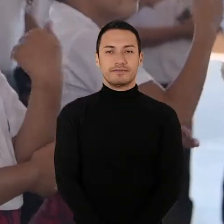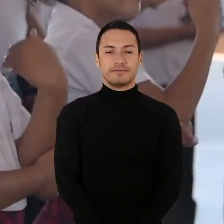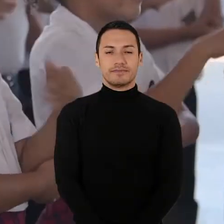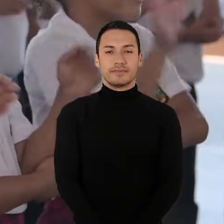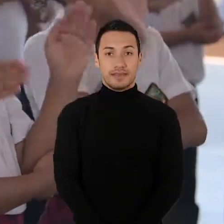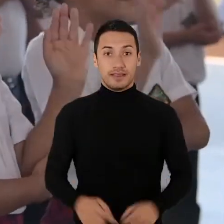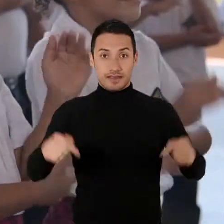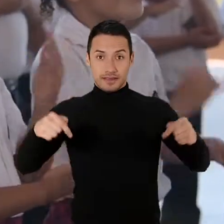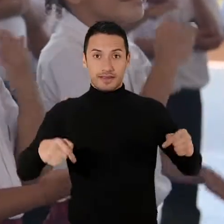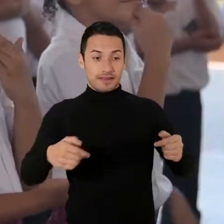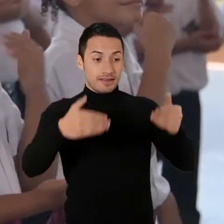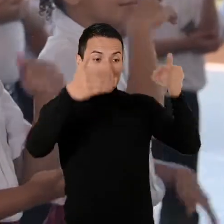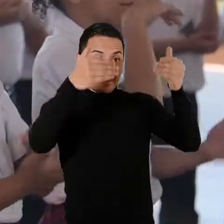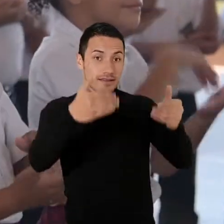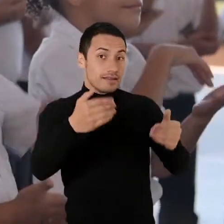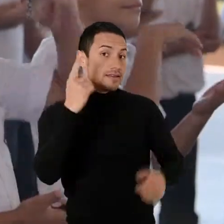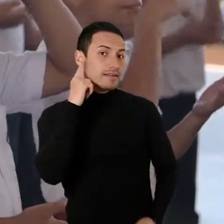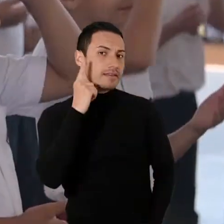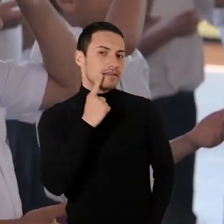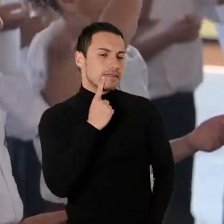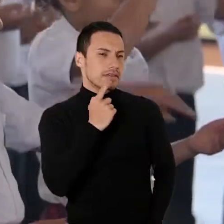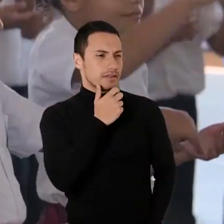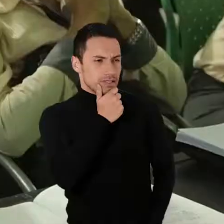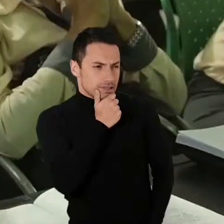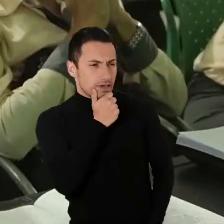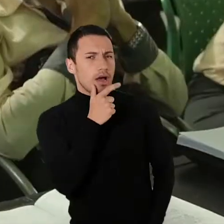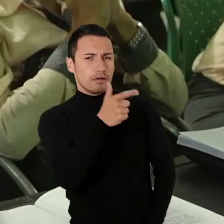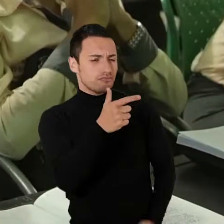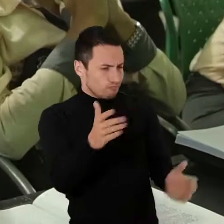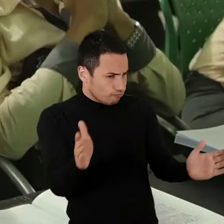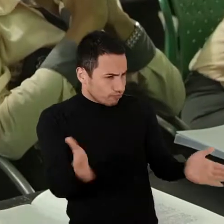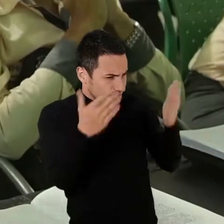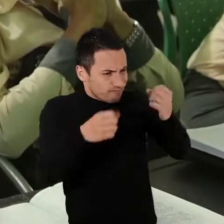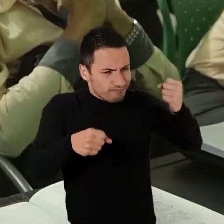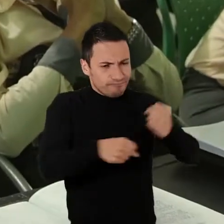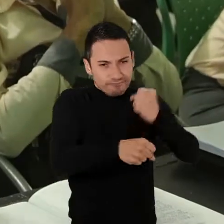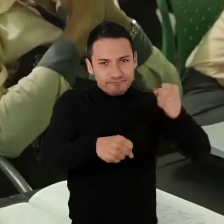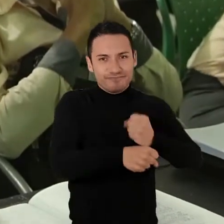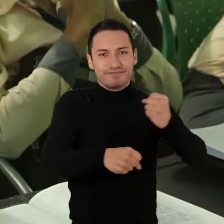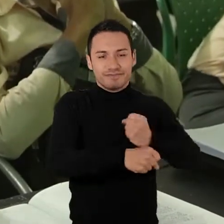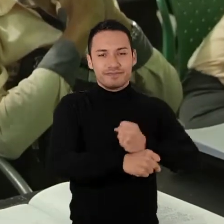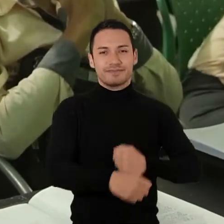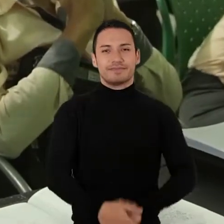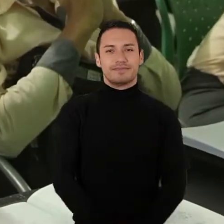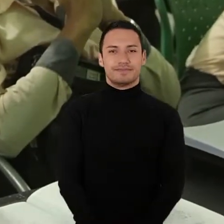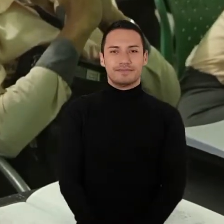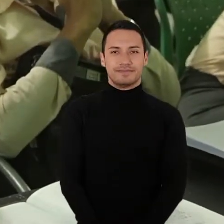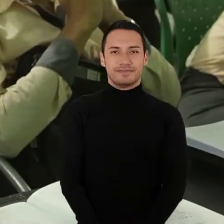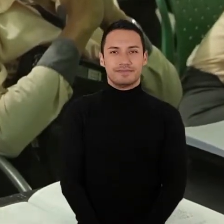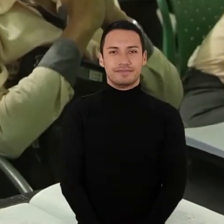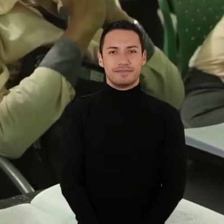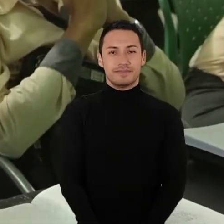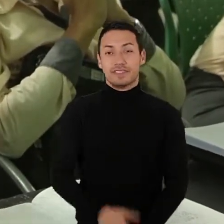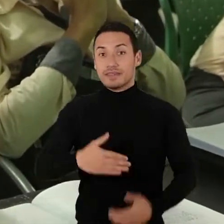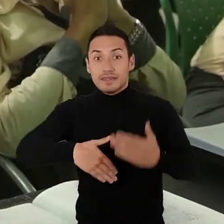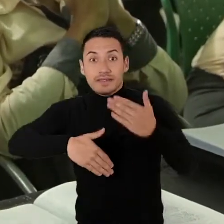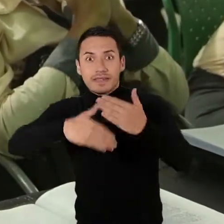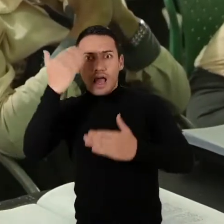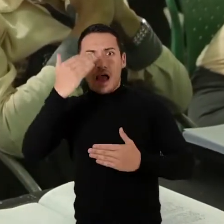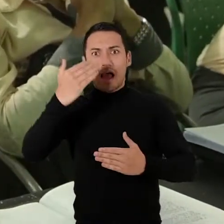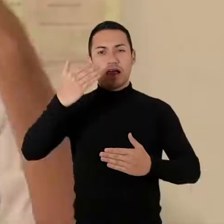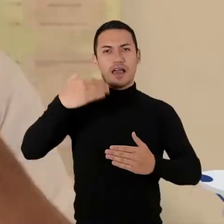Nosotros asumimos la discapacidad auditiva como un elemento para trabajar. Iniciamos con las